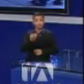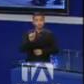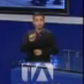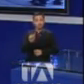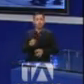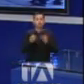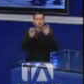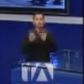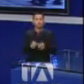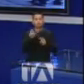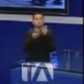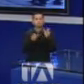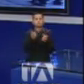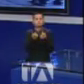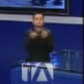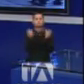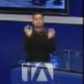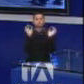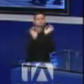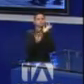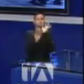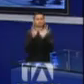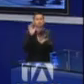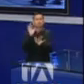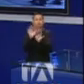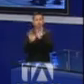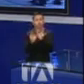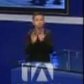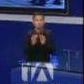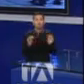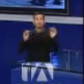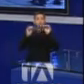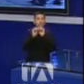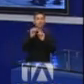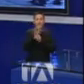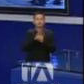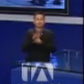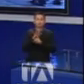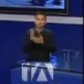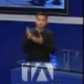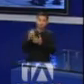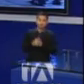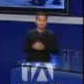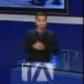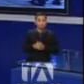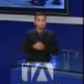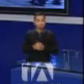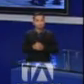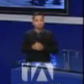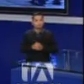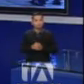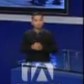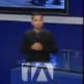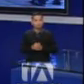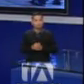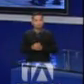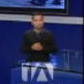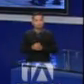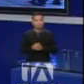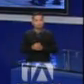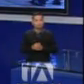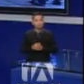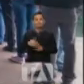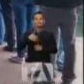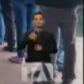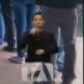de mayor afluencia de usuarios y donde más se registra acoso sexual a mujeres. ¿Cómo está, Joana? Buenos días. ¿Qué